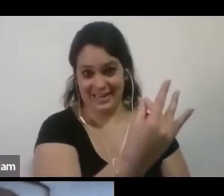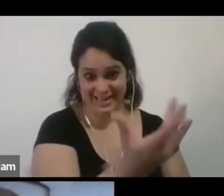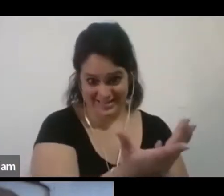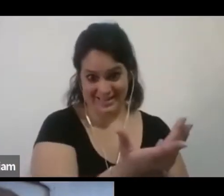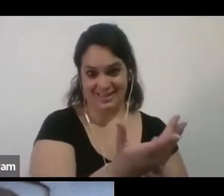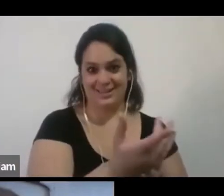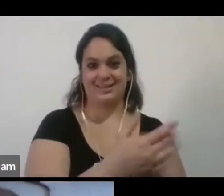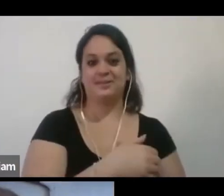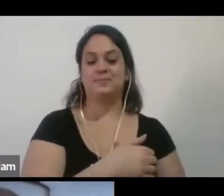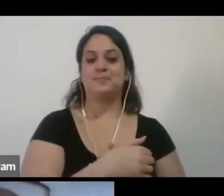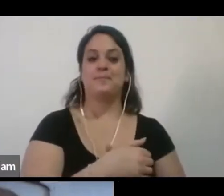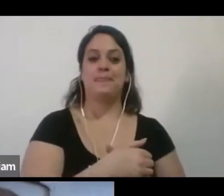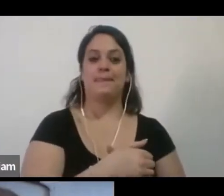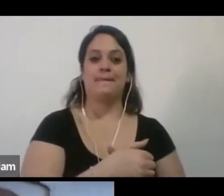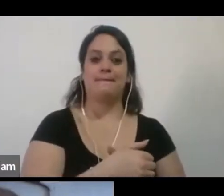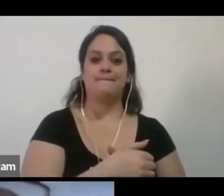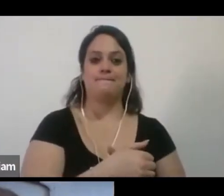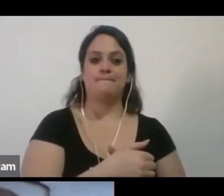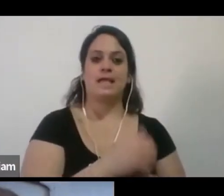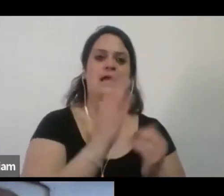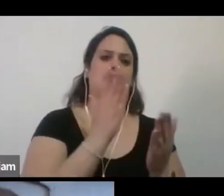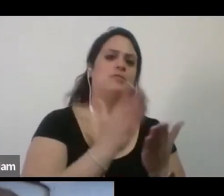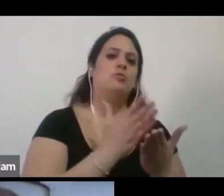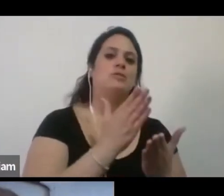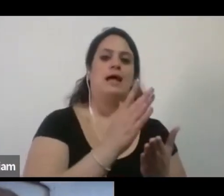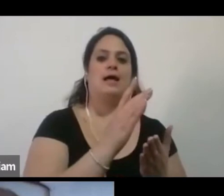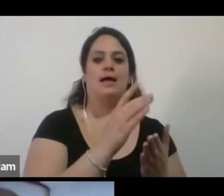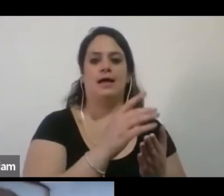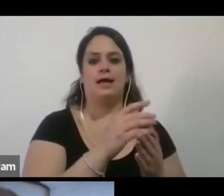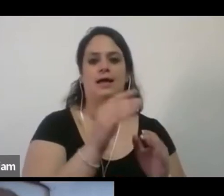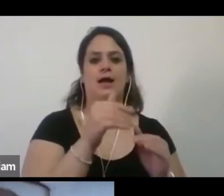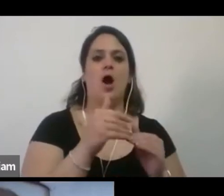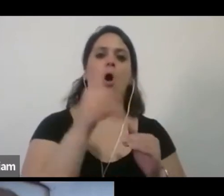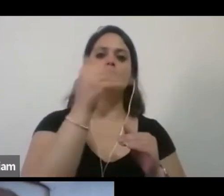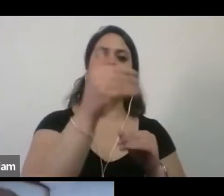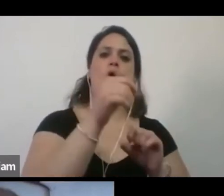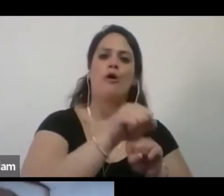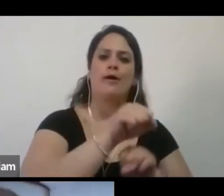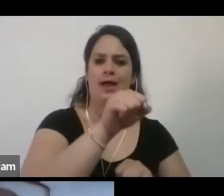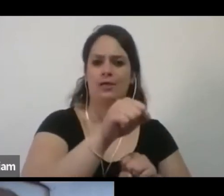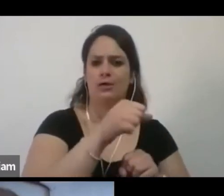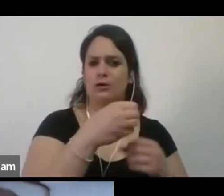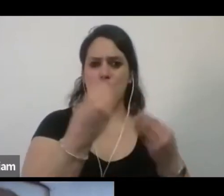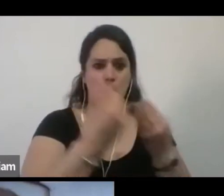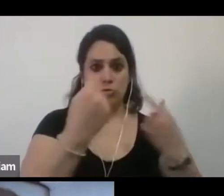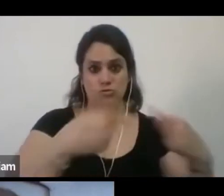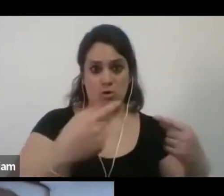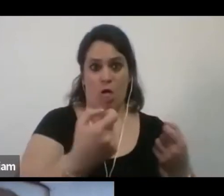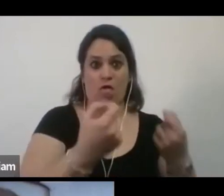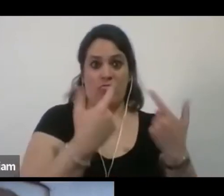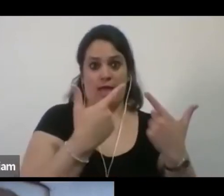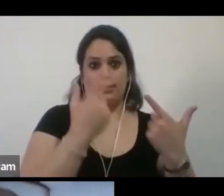La facultad, la universidad, la posgrado, nos dan un montón de herramientas, ¿sí?